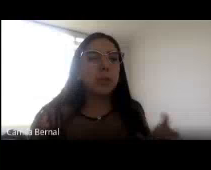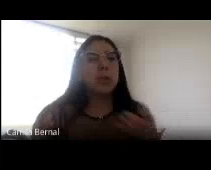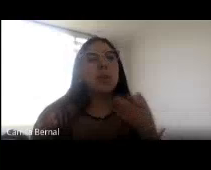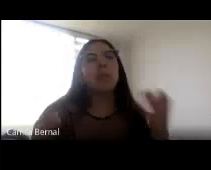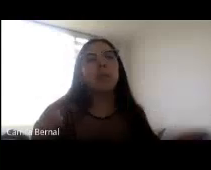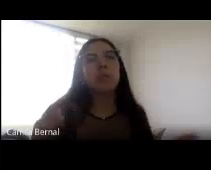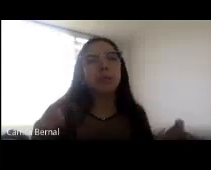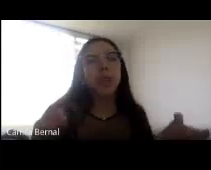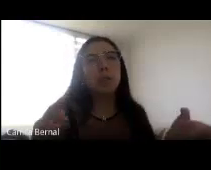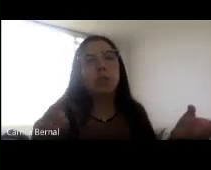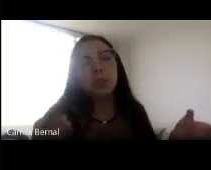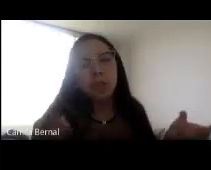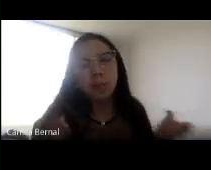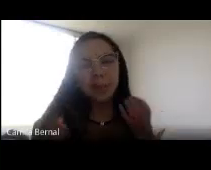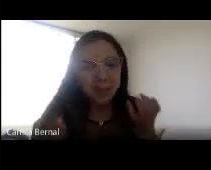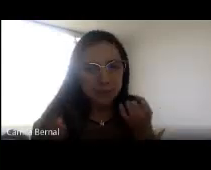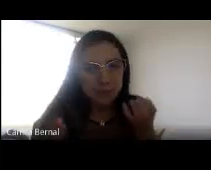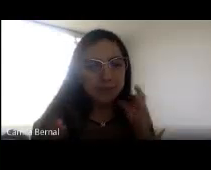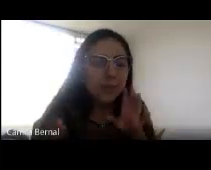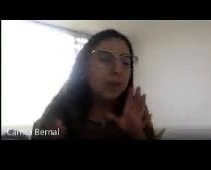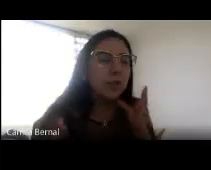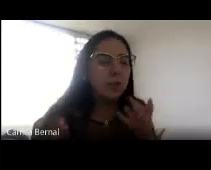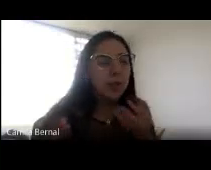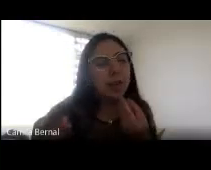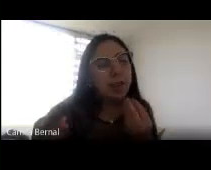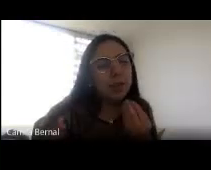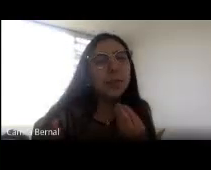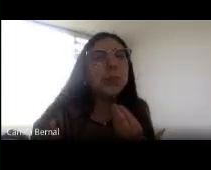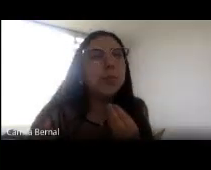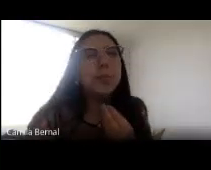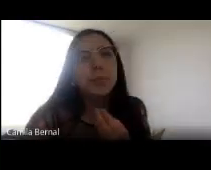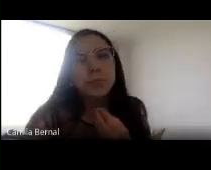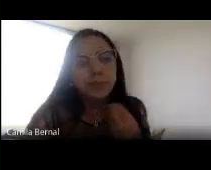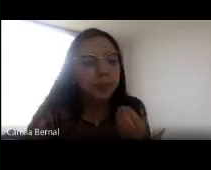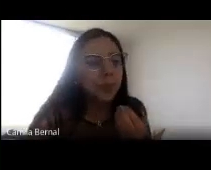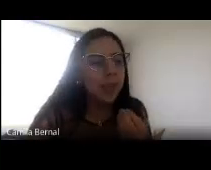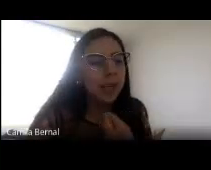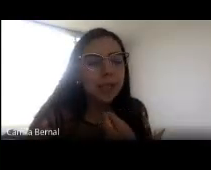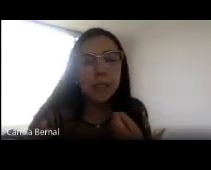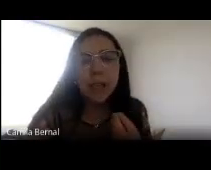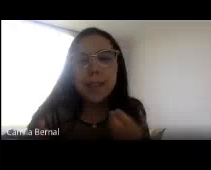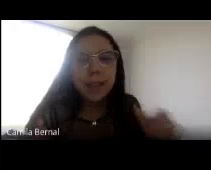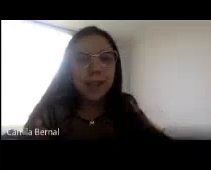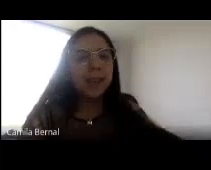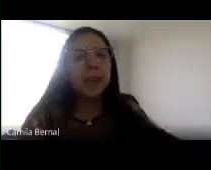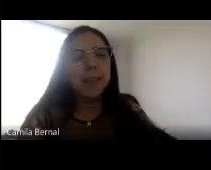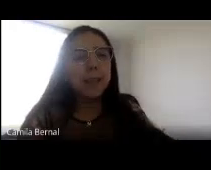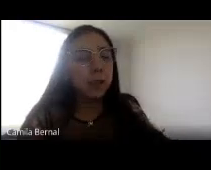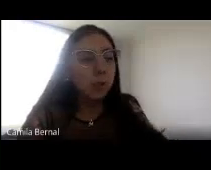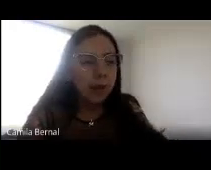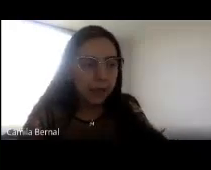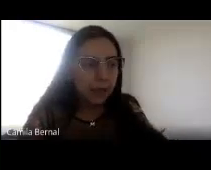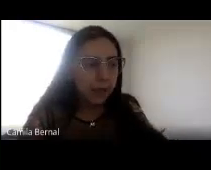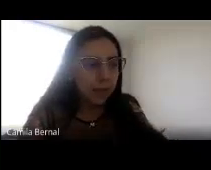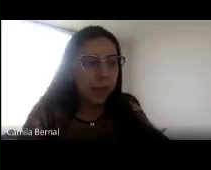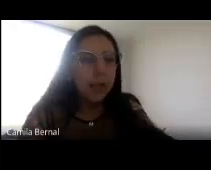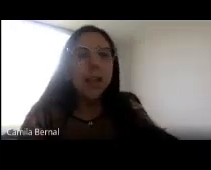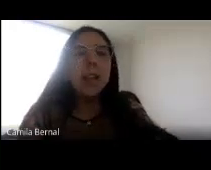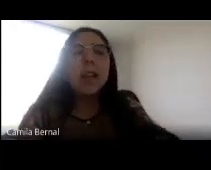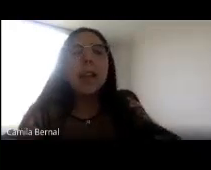agua. Pues si vemos un agua sucia, pues no nos genera como ganas de